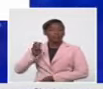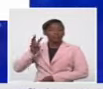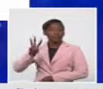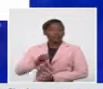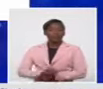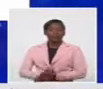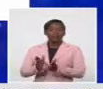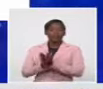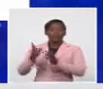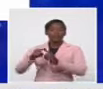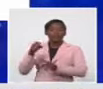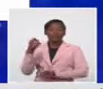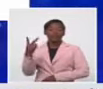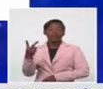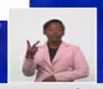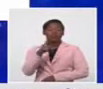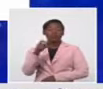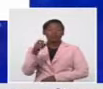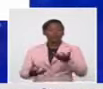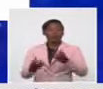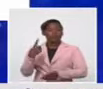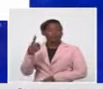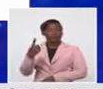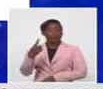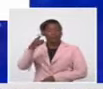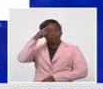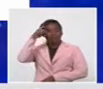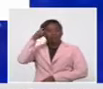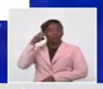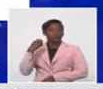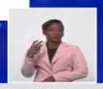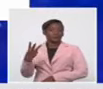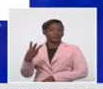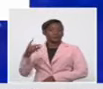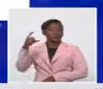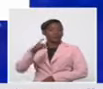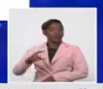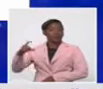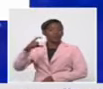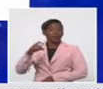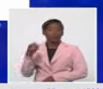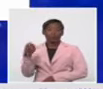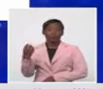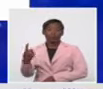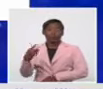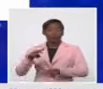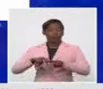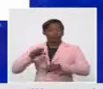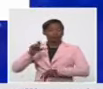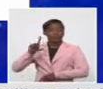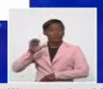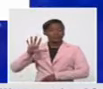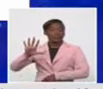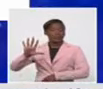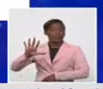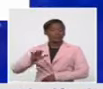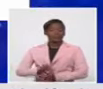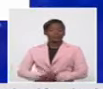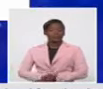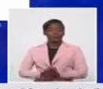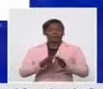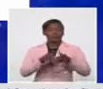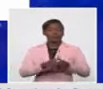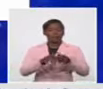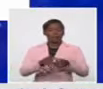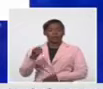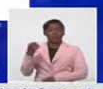con 1, Santi Espíritu con 3, Camagüey con 1, Holguín 5, Granma 1